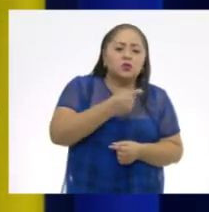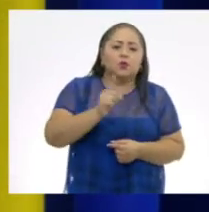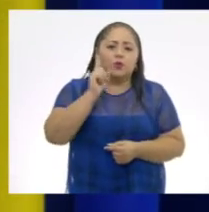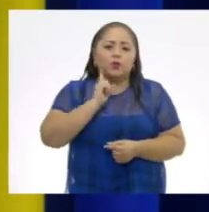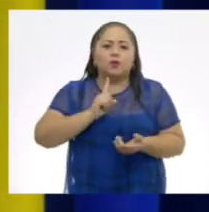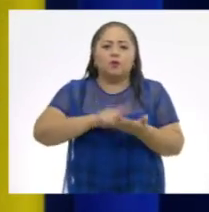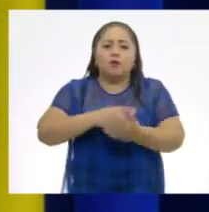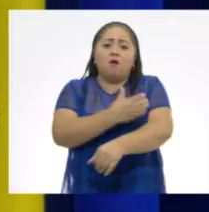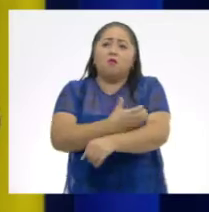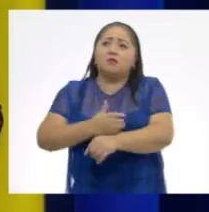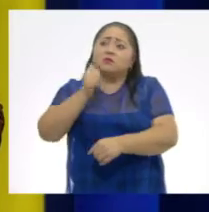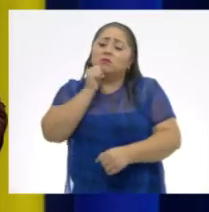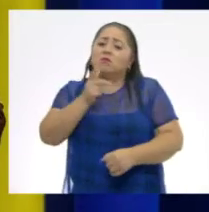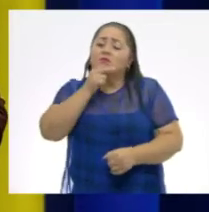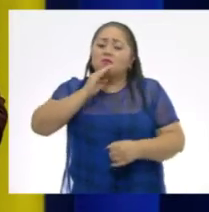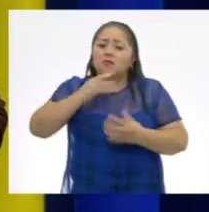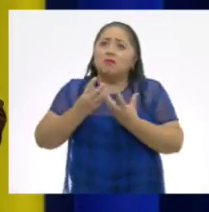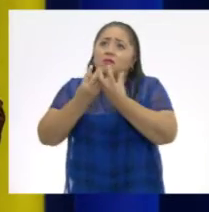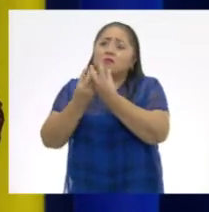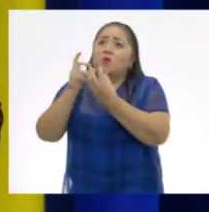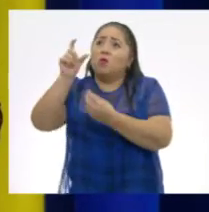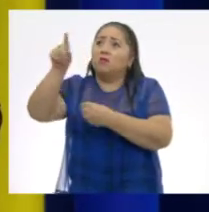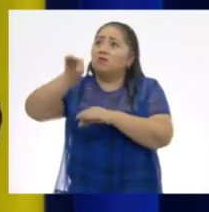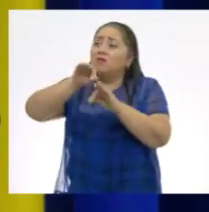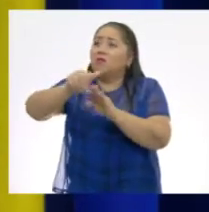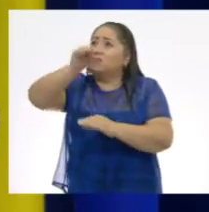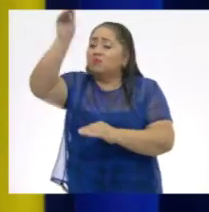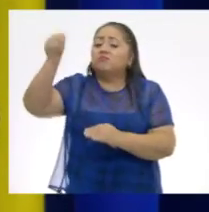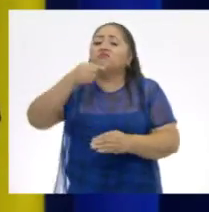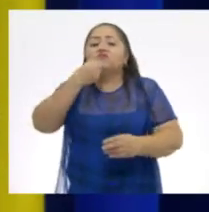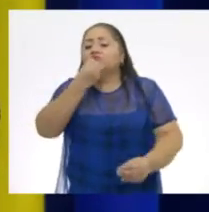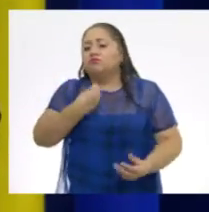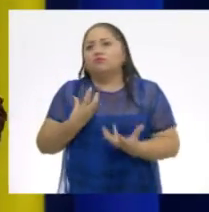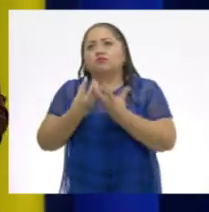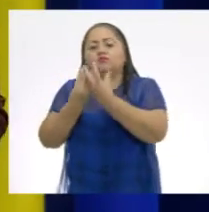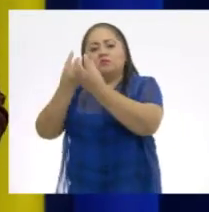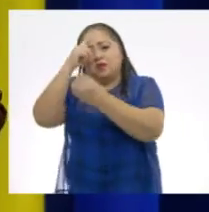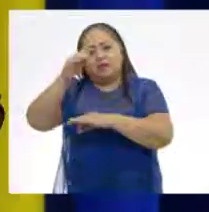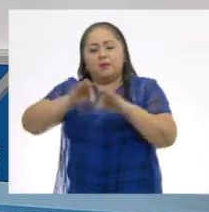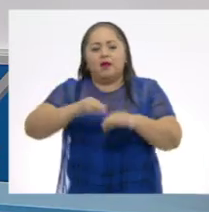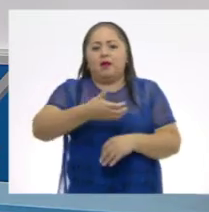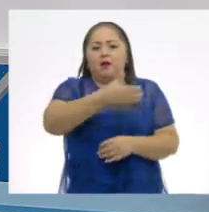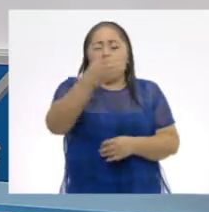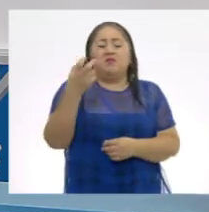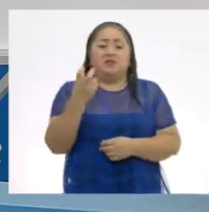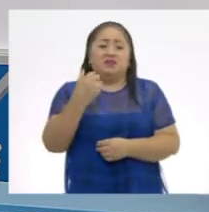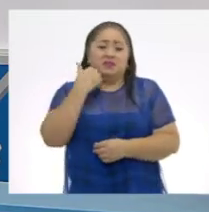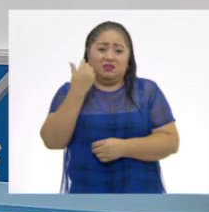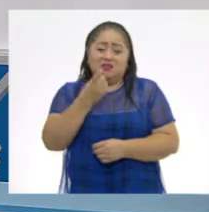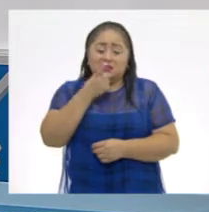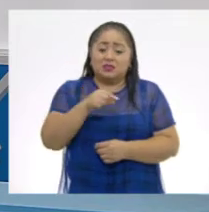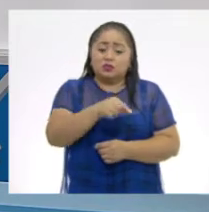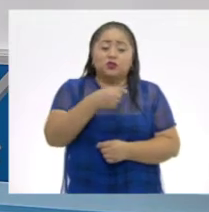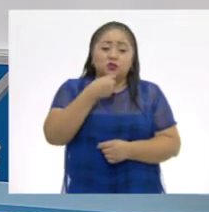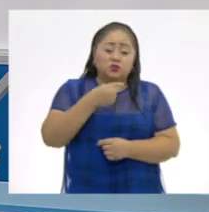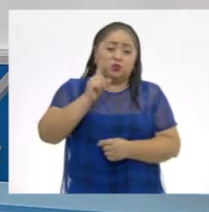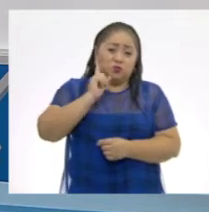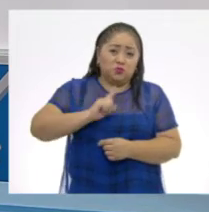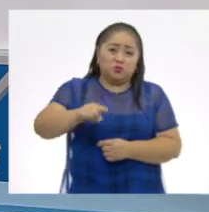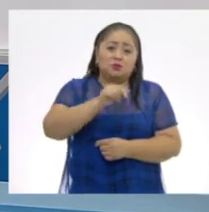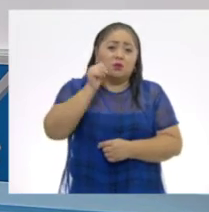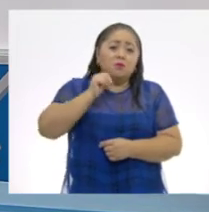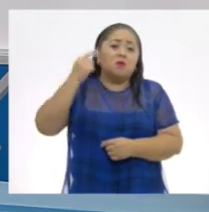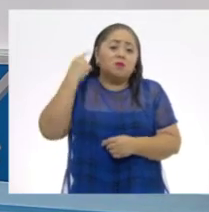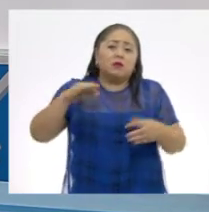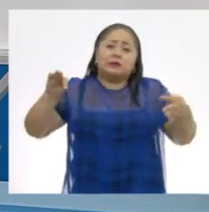niños que acompañan a sus padres a todos los lugares que van a trabajar al campo. Esto significa que estas niñas y niños